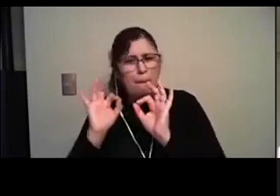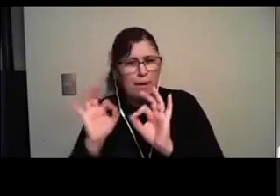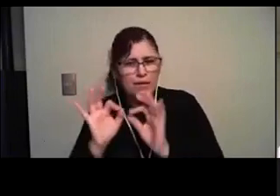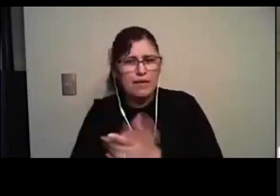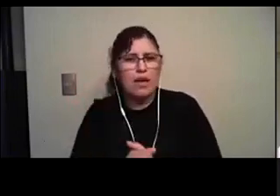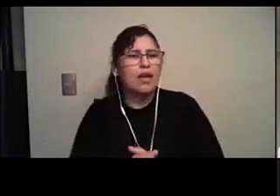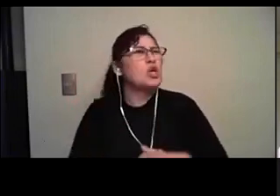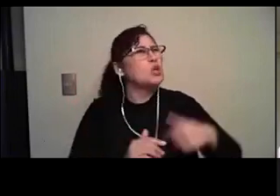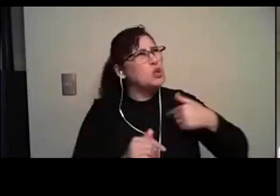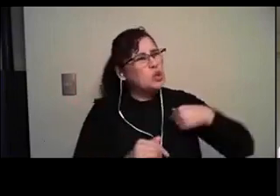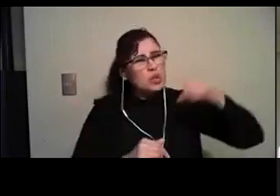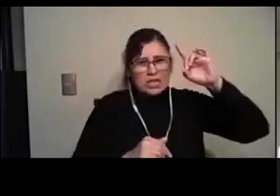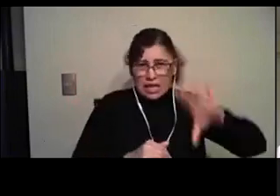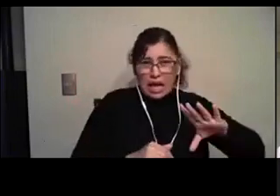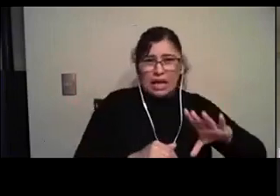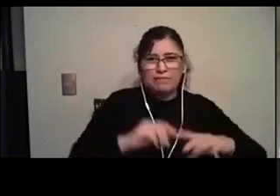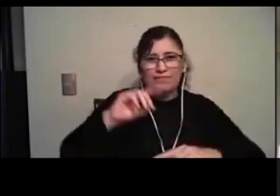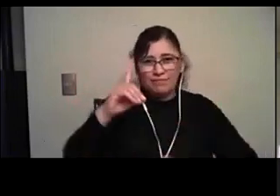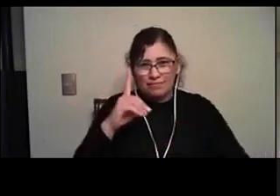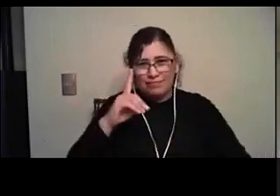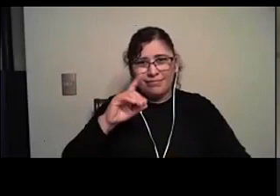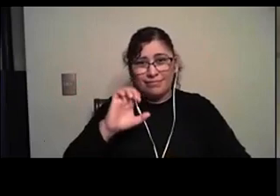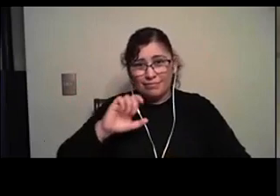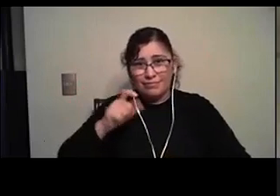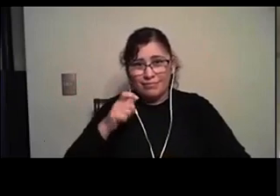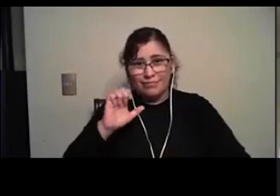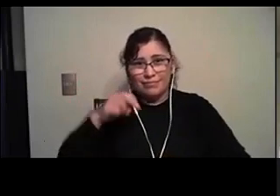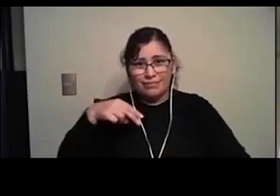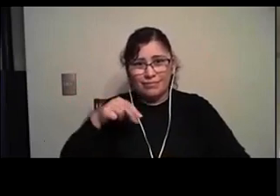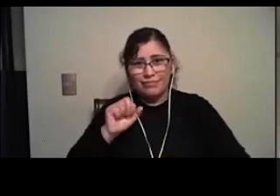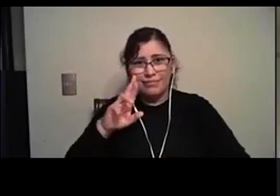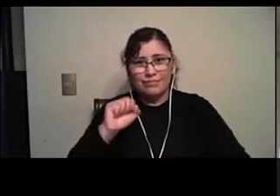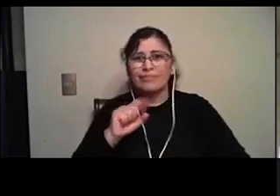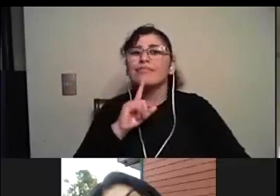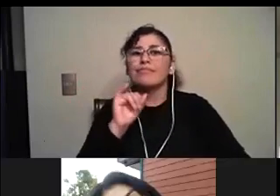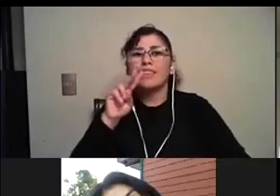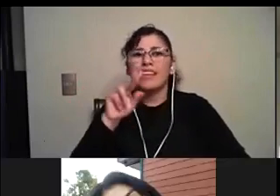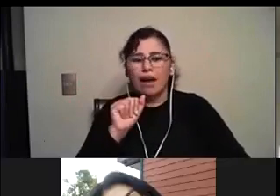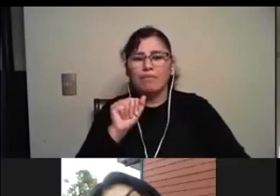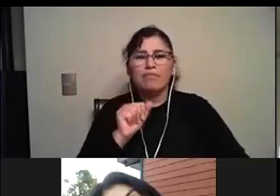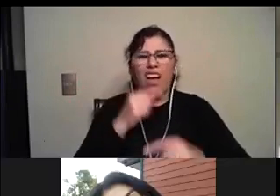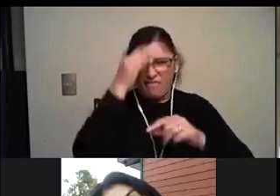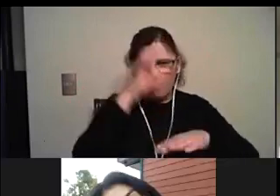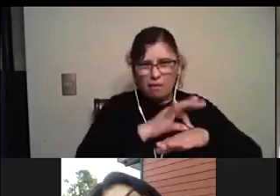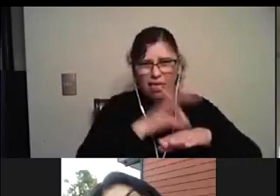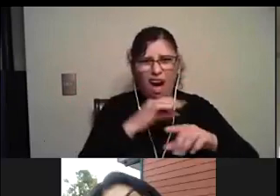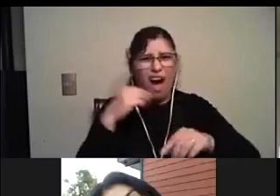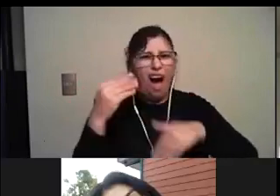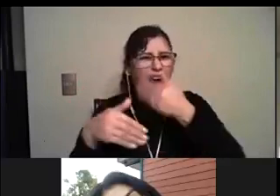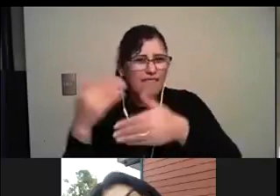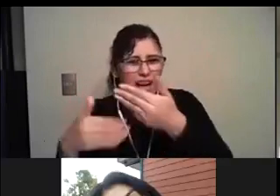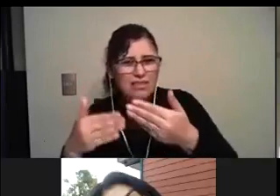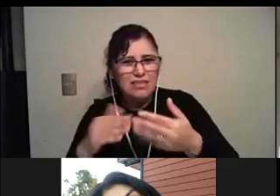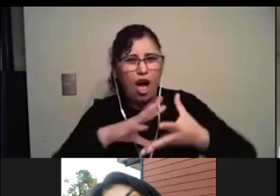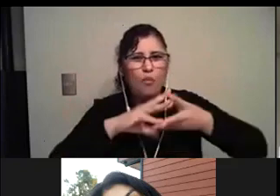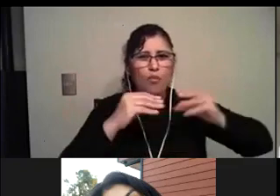que era degenerativa. Sí. Ujú, Eh, o sea, es que iban